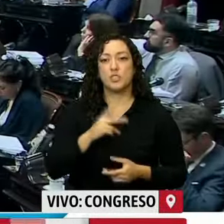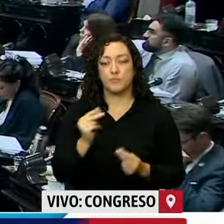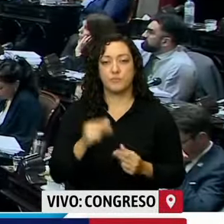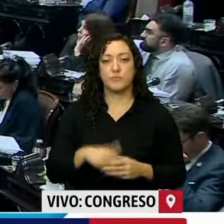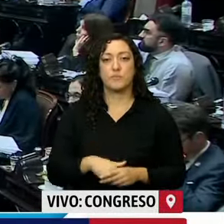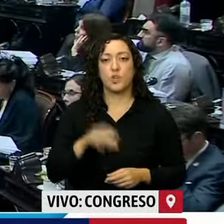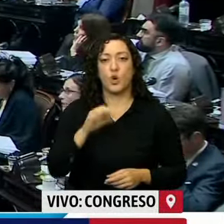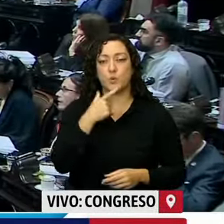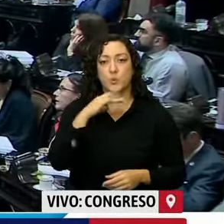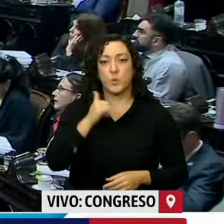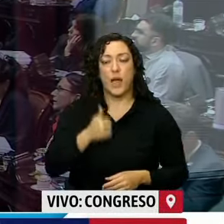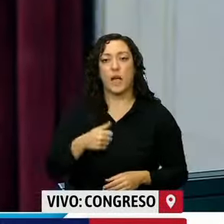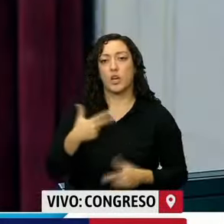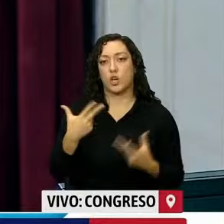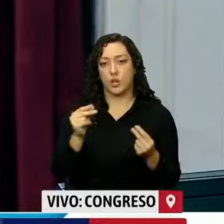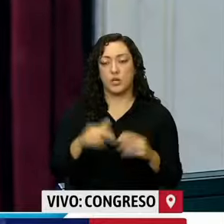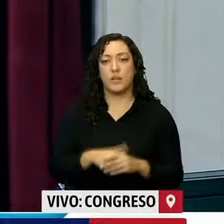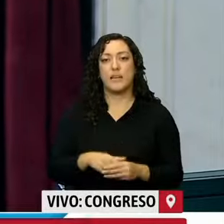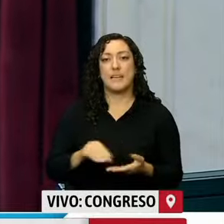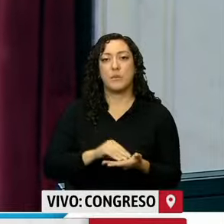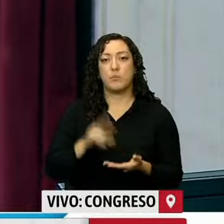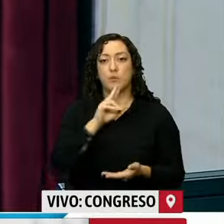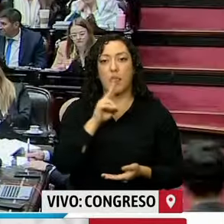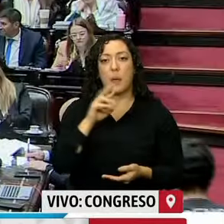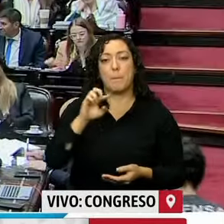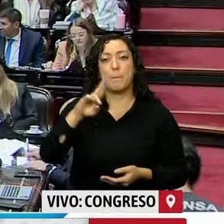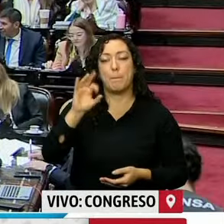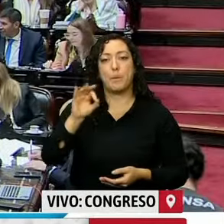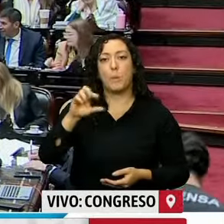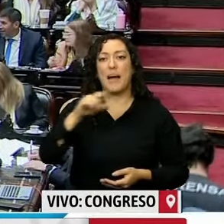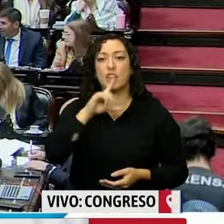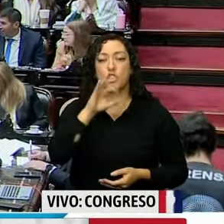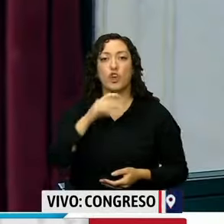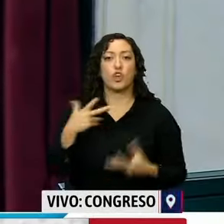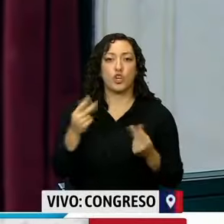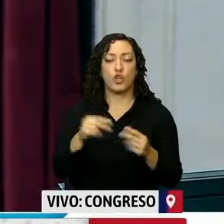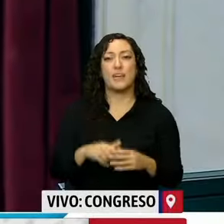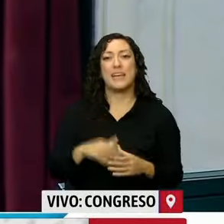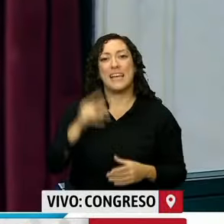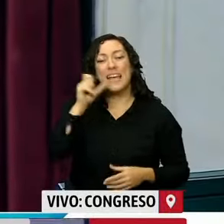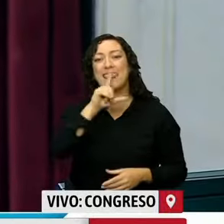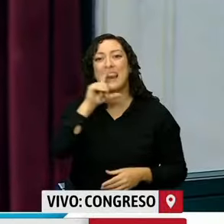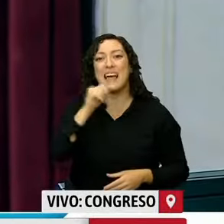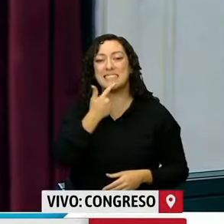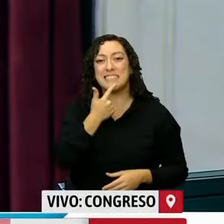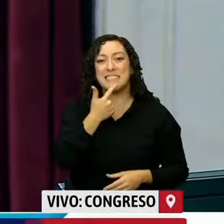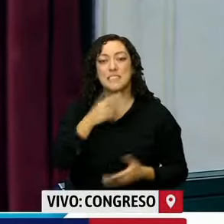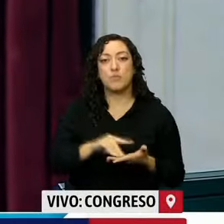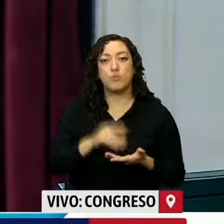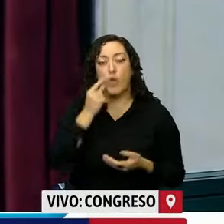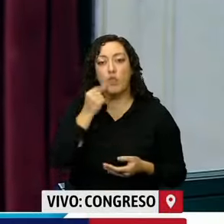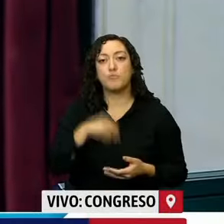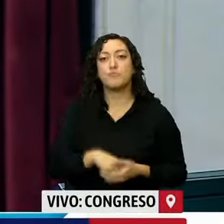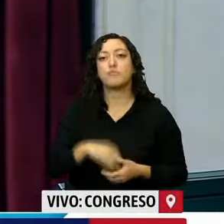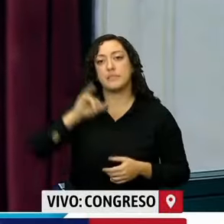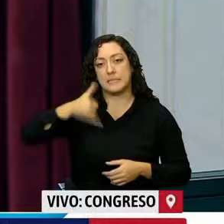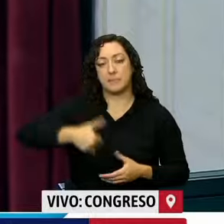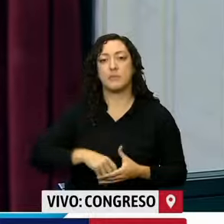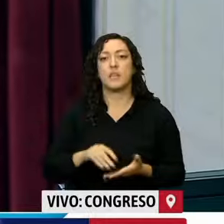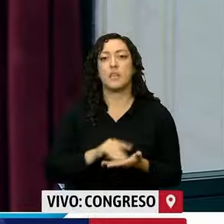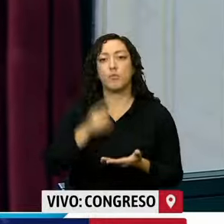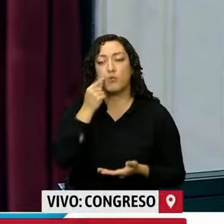zna negativo diputada propato negativo diputado posi